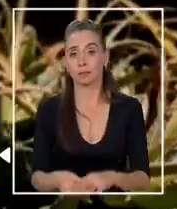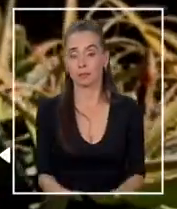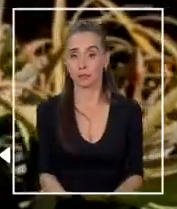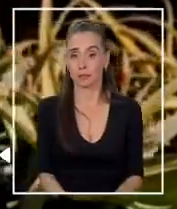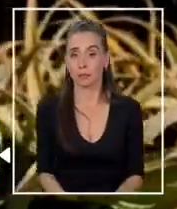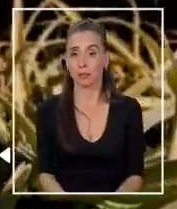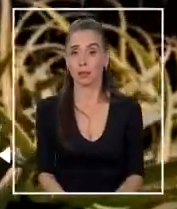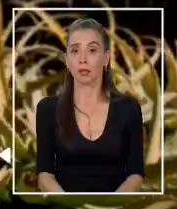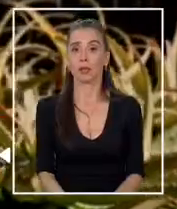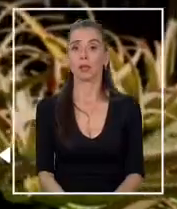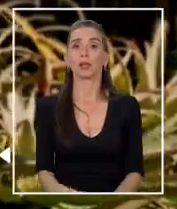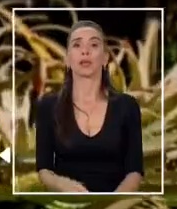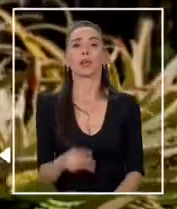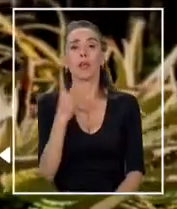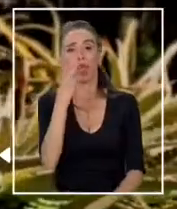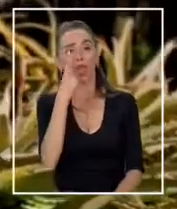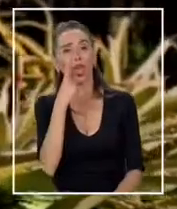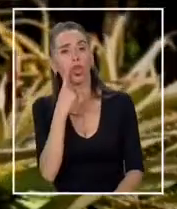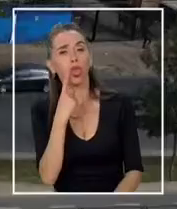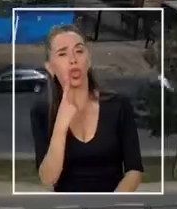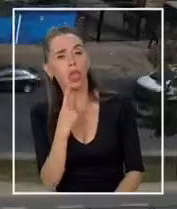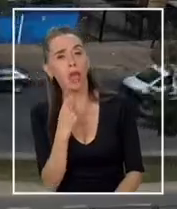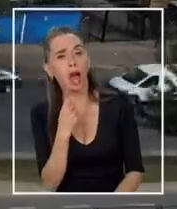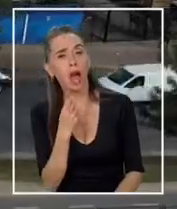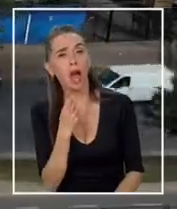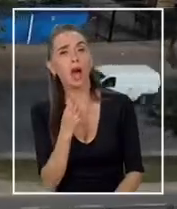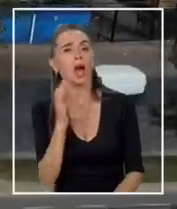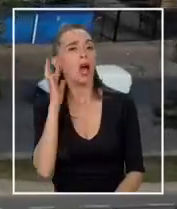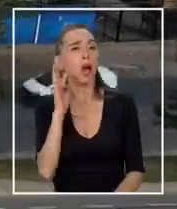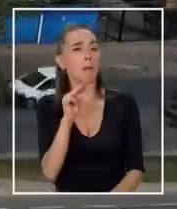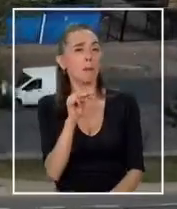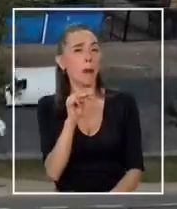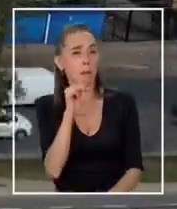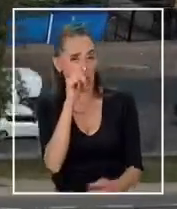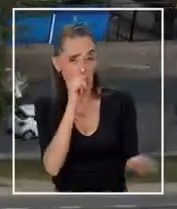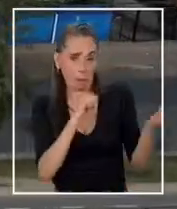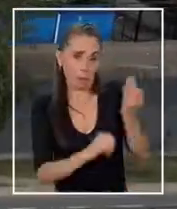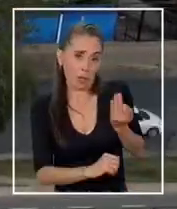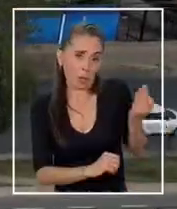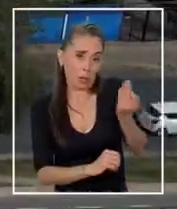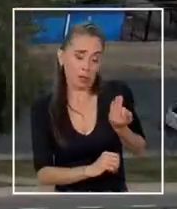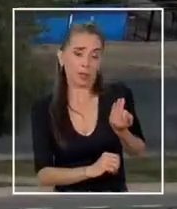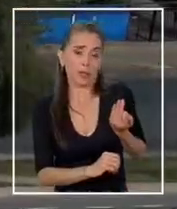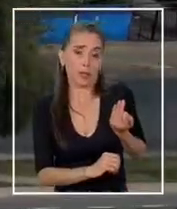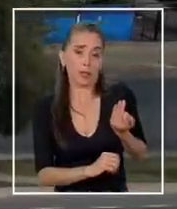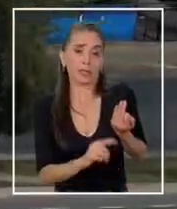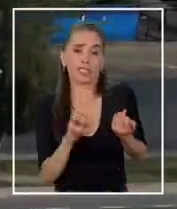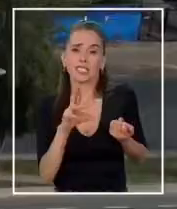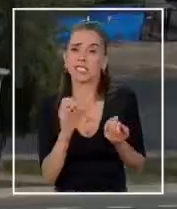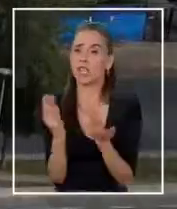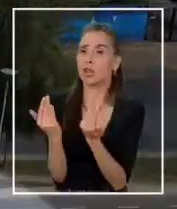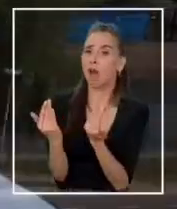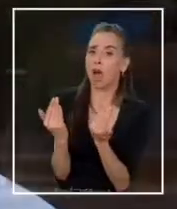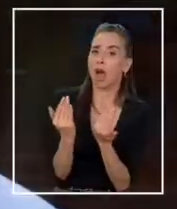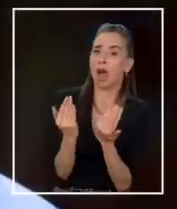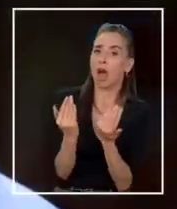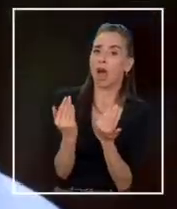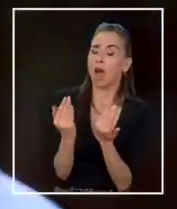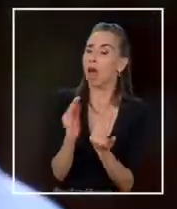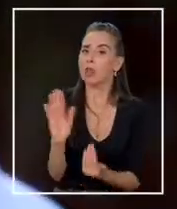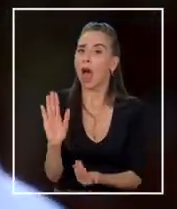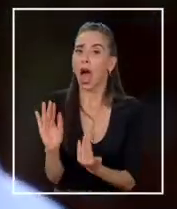septiembre de 1973. Y pasaron como dos días. La mamá dice que Sergio no llegó.